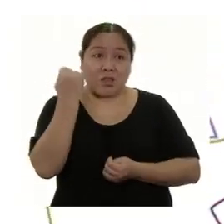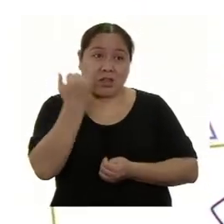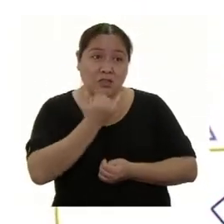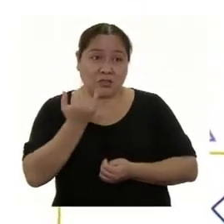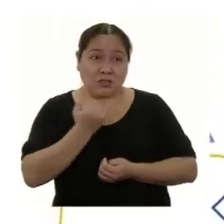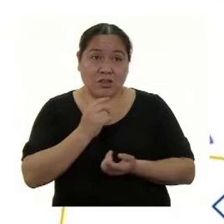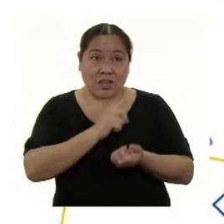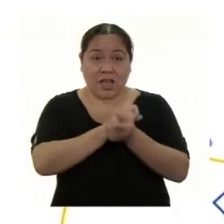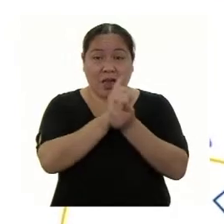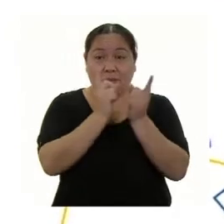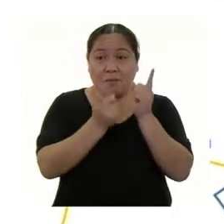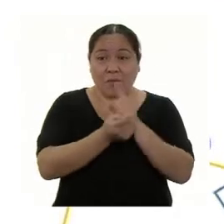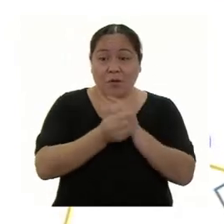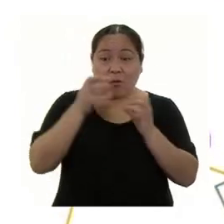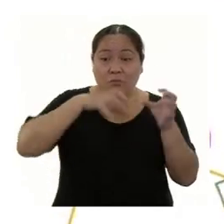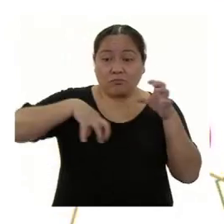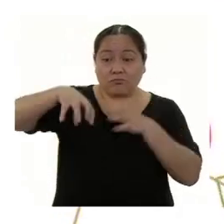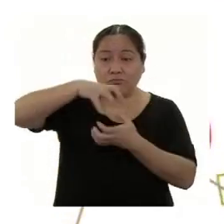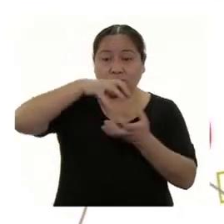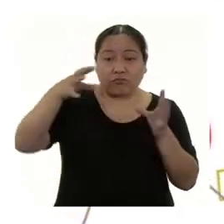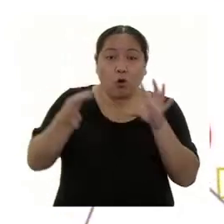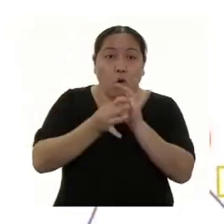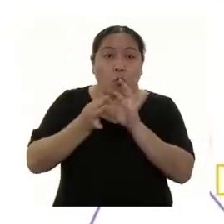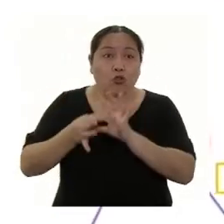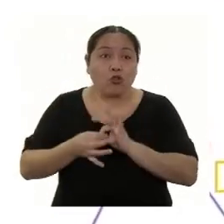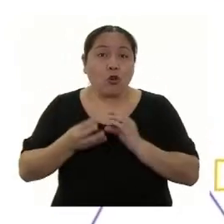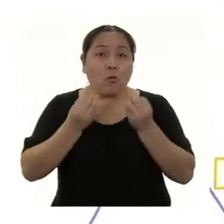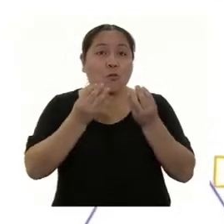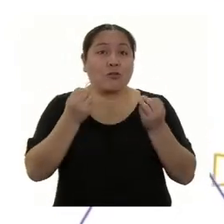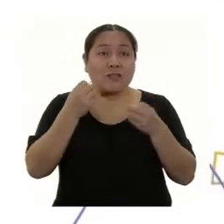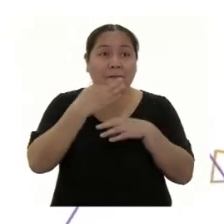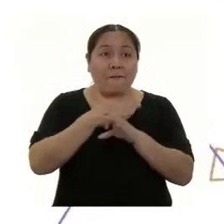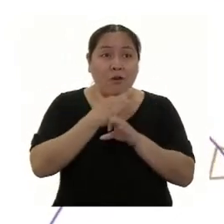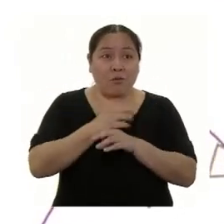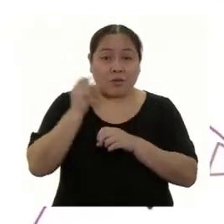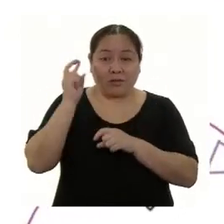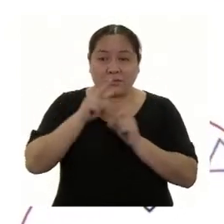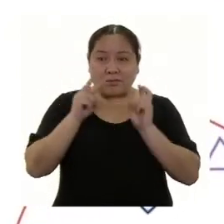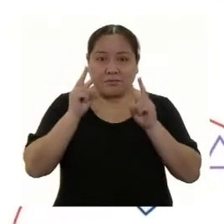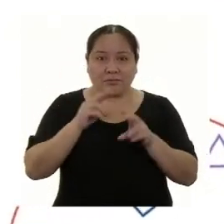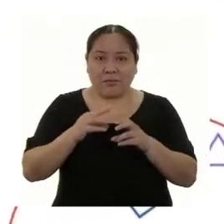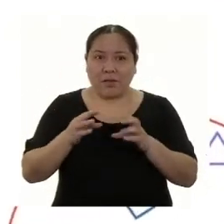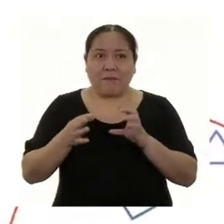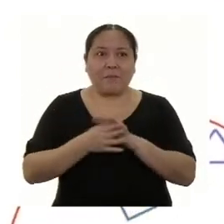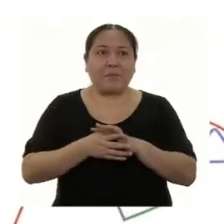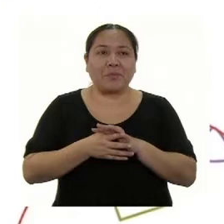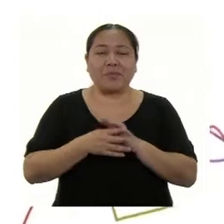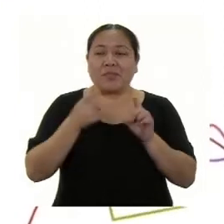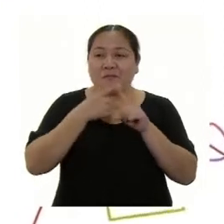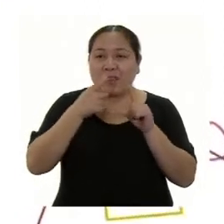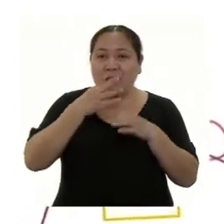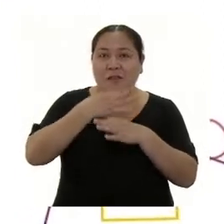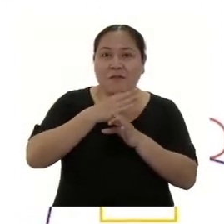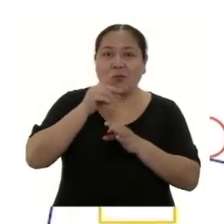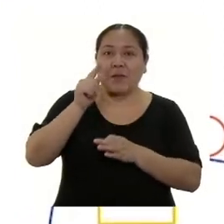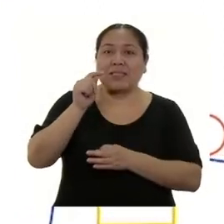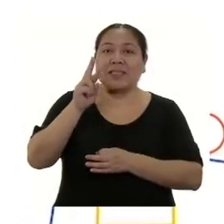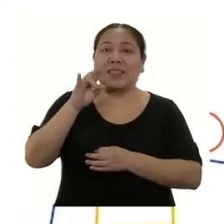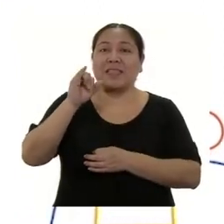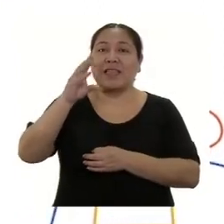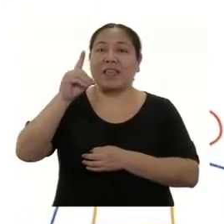combinó un montón de formas. Como te habrás dado cuenta, estamos rodeados de formas tridimensionales